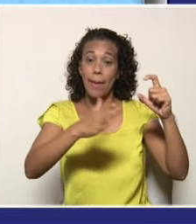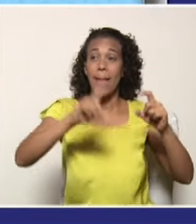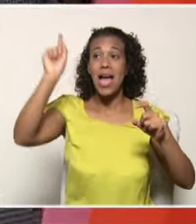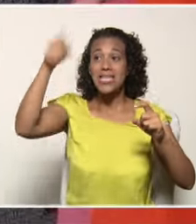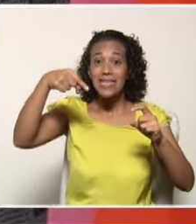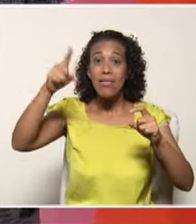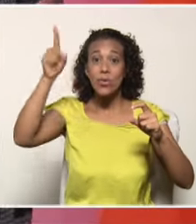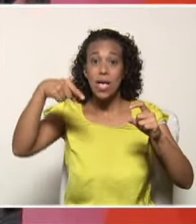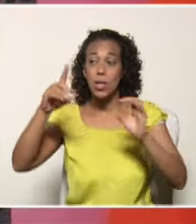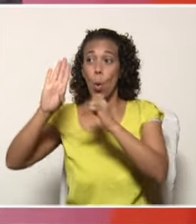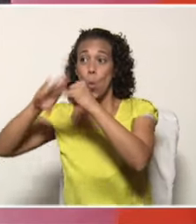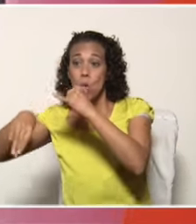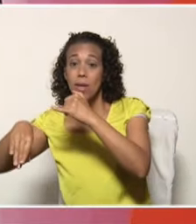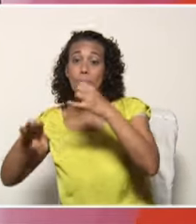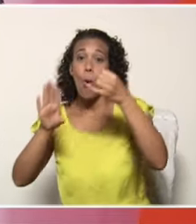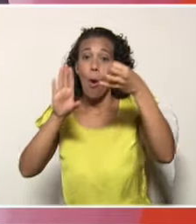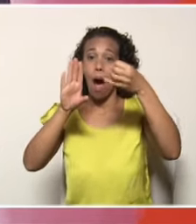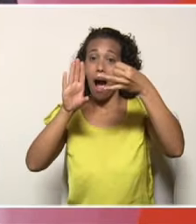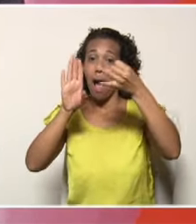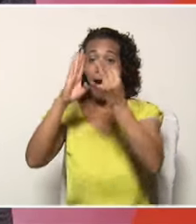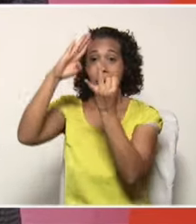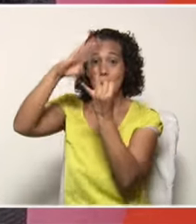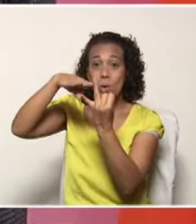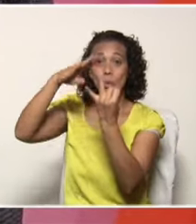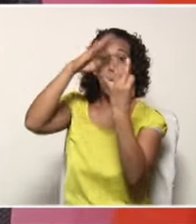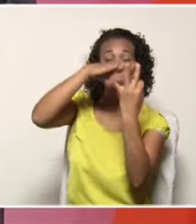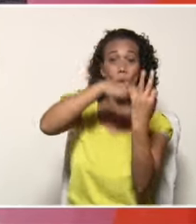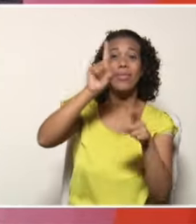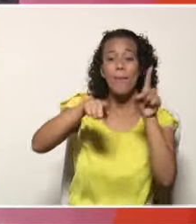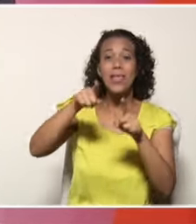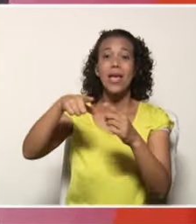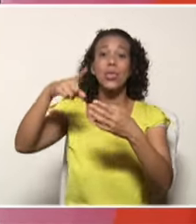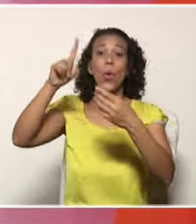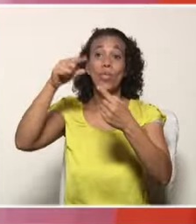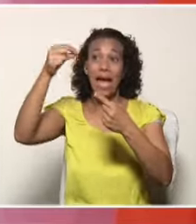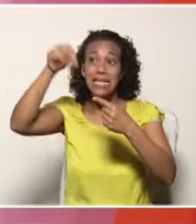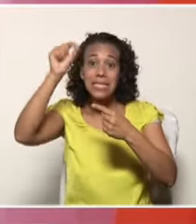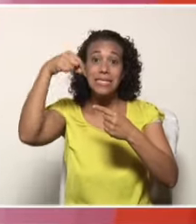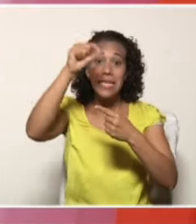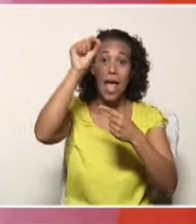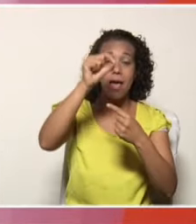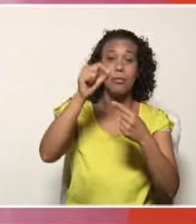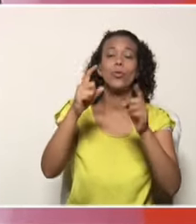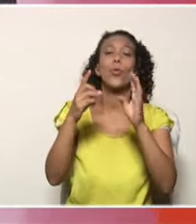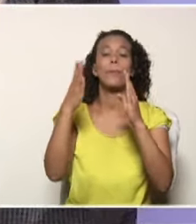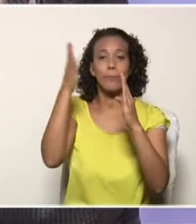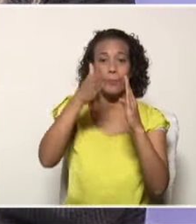trisílabas, polisílabas. ¿Ok? Recuerdan que de eso tú lo estás viendo desde